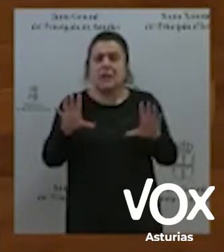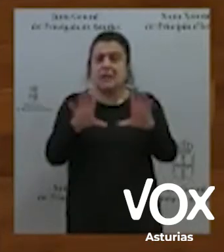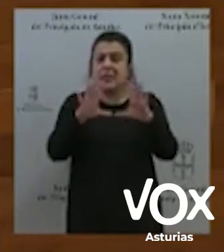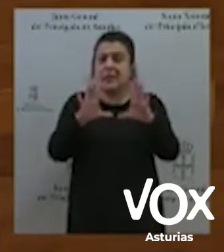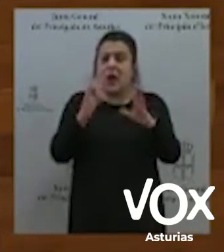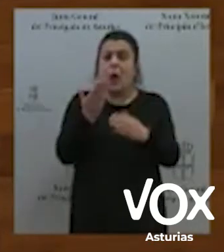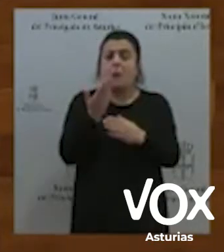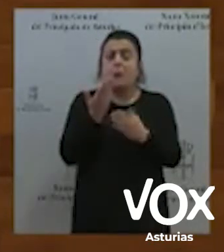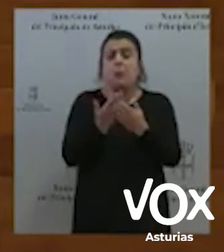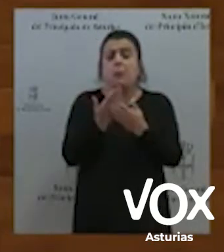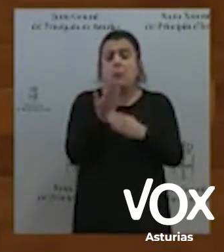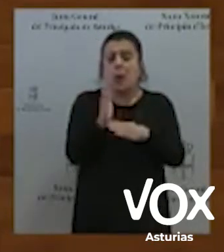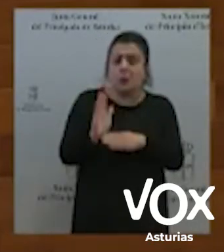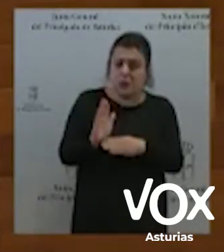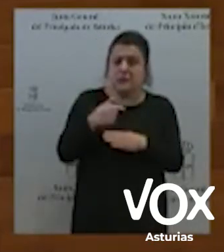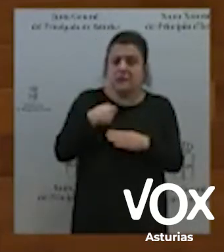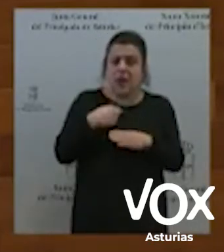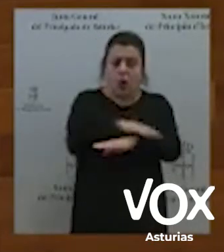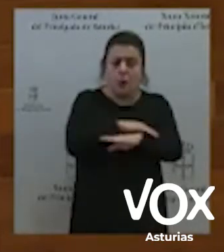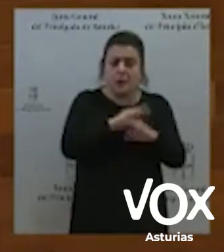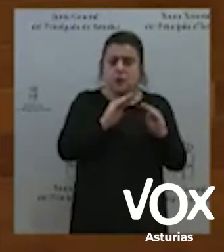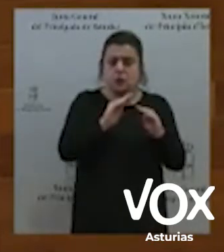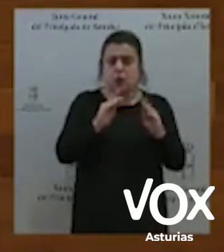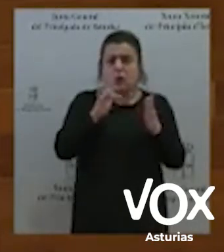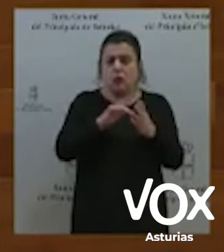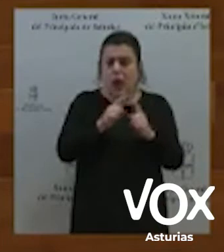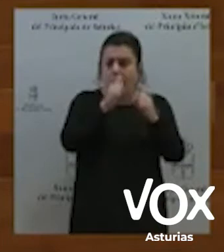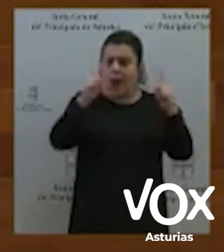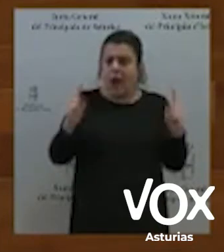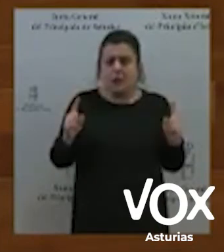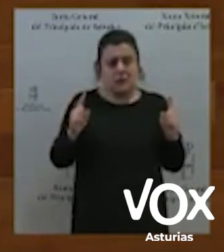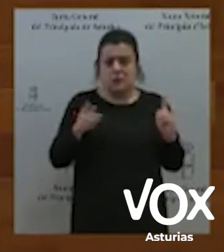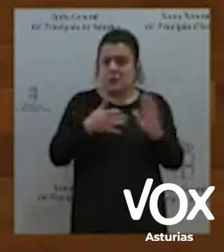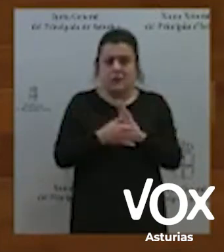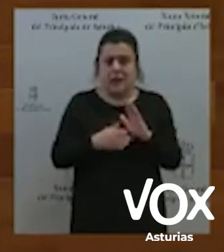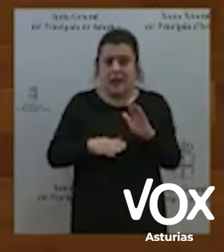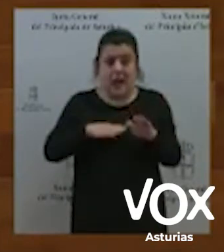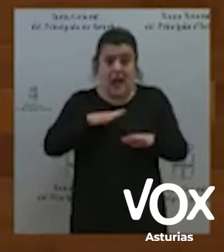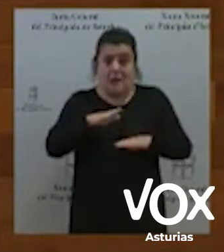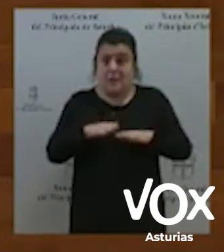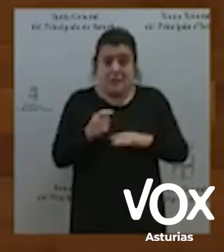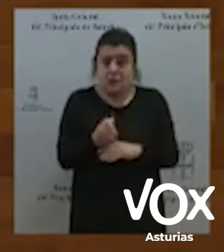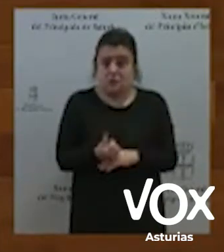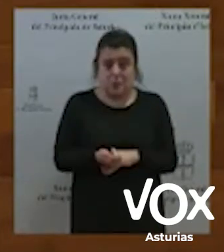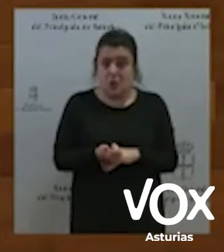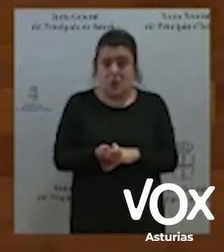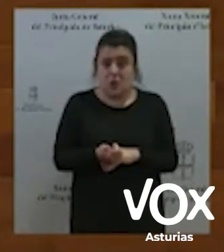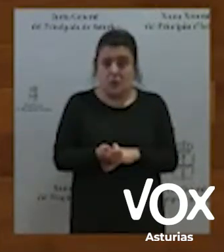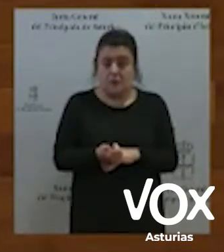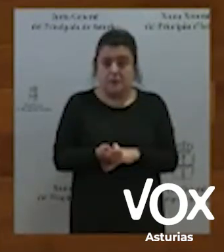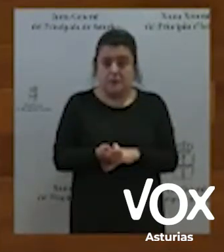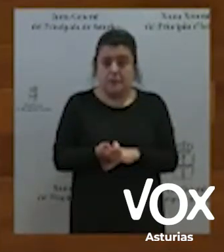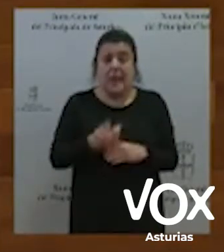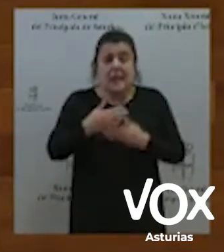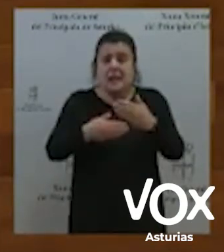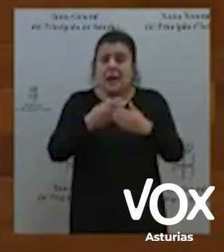cabo durante todo este año, está claro que avanzamos, por desgracia, muy poco. Y además avanzamos hacia un nuevo periodo de sesiones en el que no